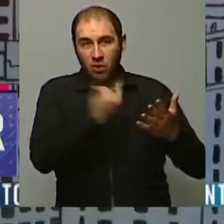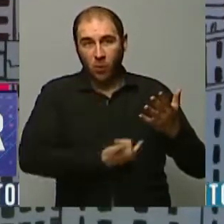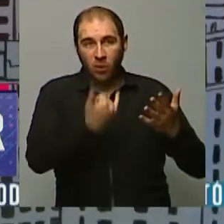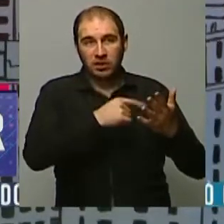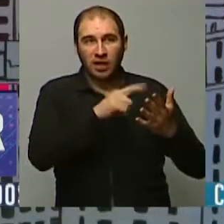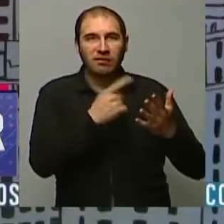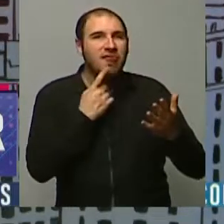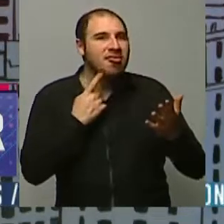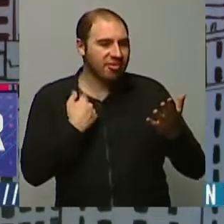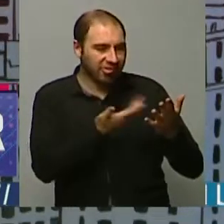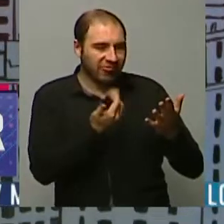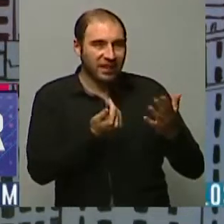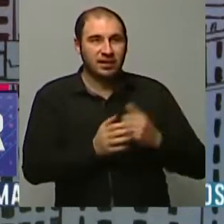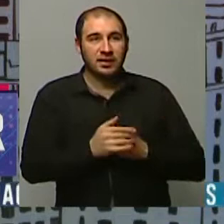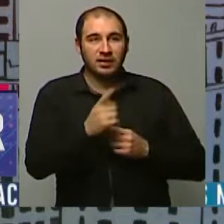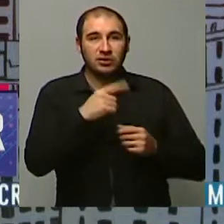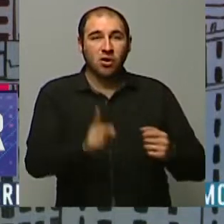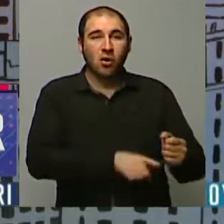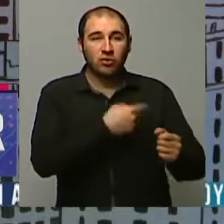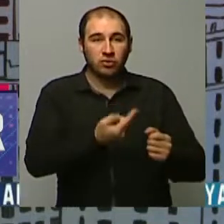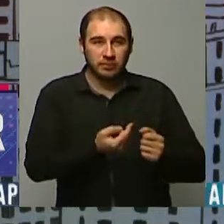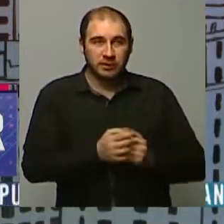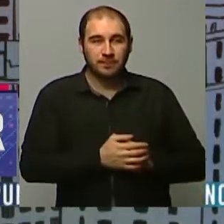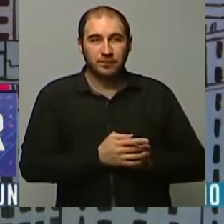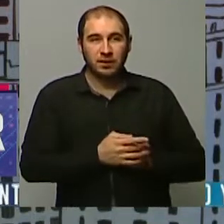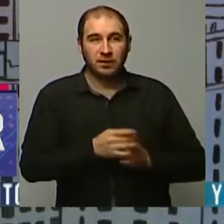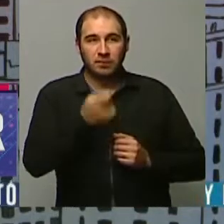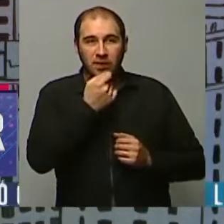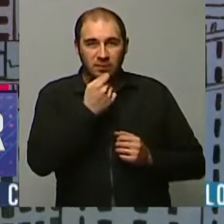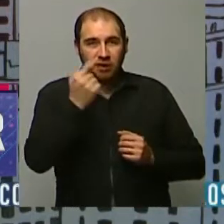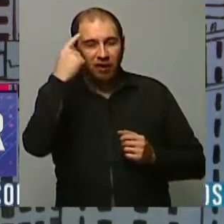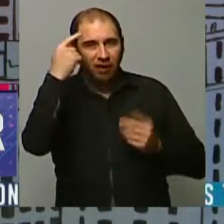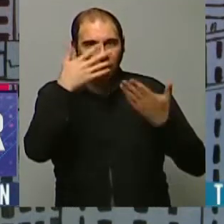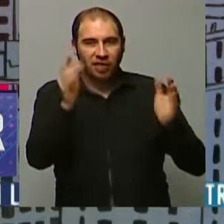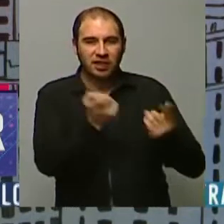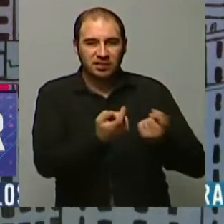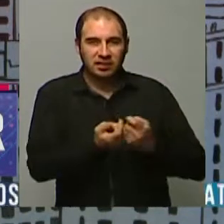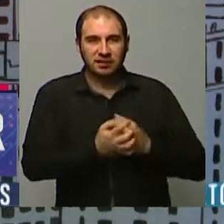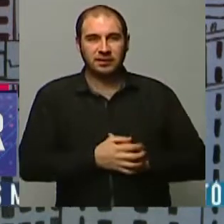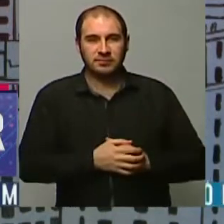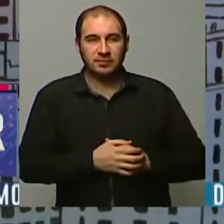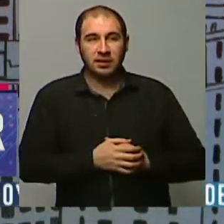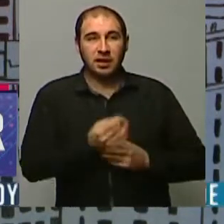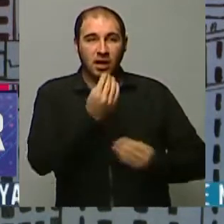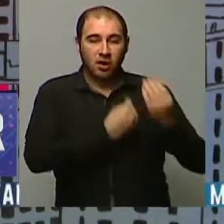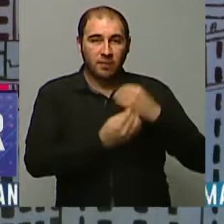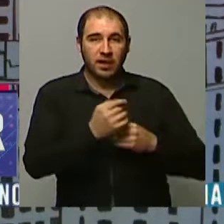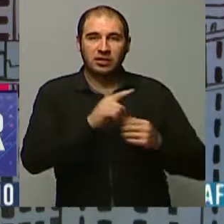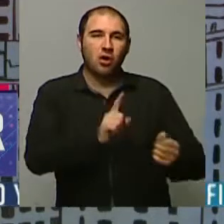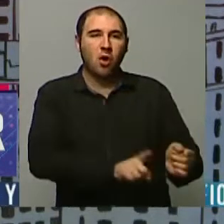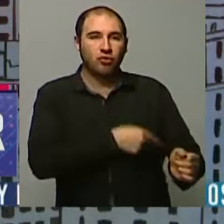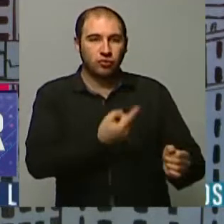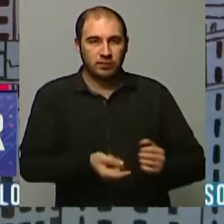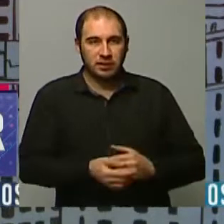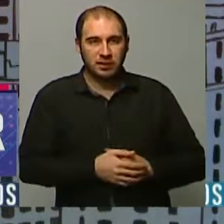son adictivos. Claro. Tenemos una costumbre, así como que se nos despierta en la cabeza la necesidad de comer. Esto es una costumbre.